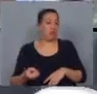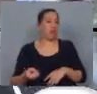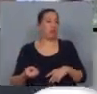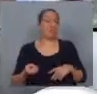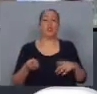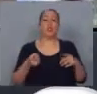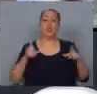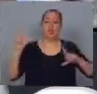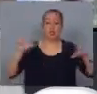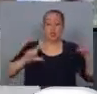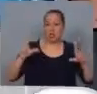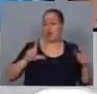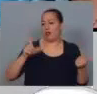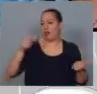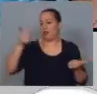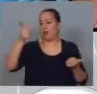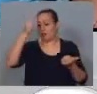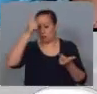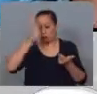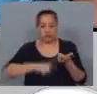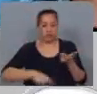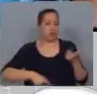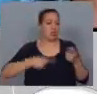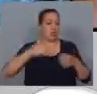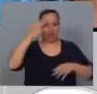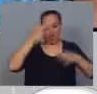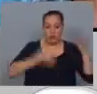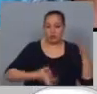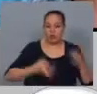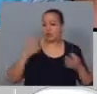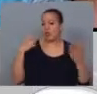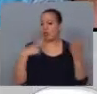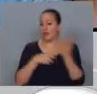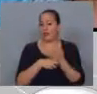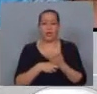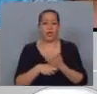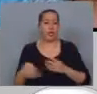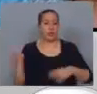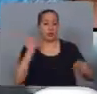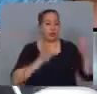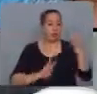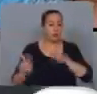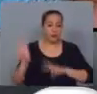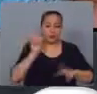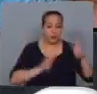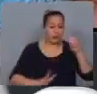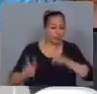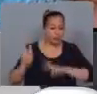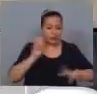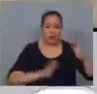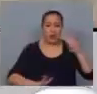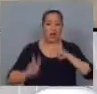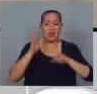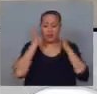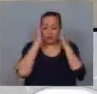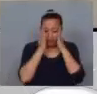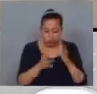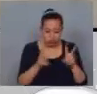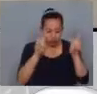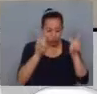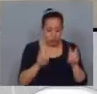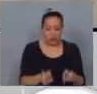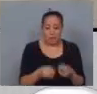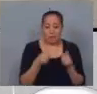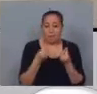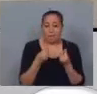medios hablo de la policía habló de la justicia una fiscalía buscando interiorizándose y ocupándose de un caso del que no debería de